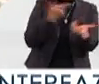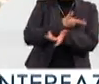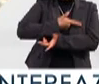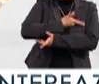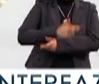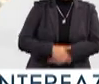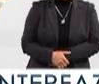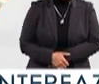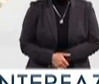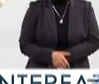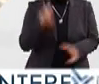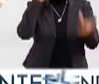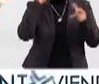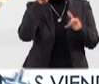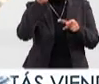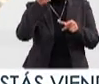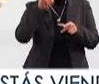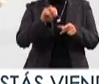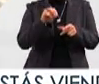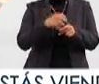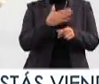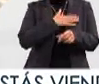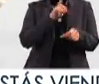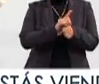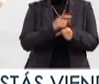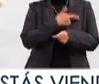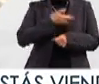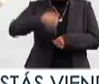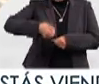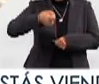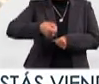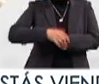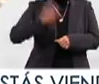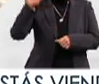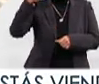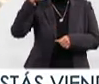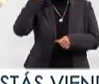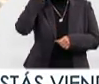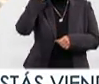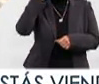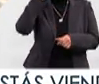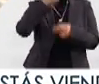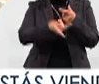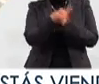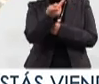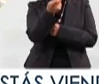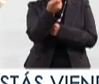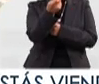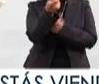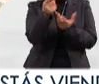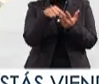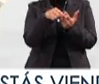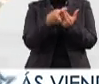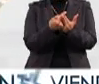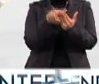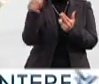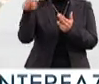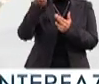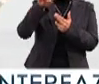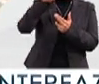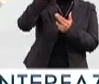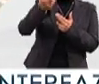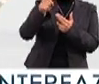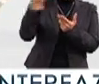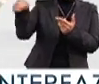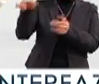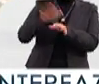gusto hola Pedro qué tal muy buenos días me va a saludarte oye me gustaría preguntarte de entrada pues esta beca que